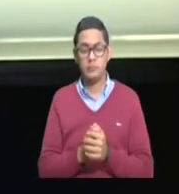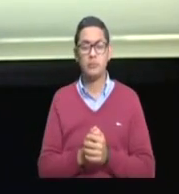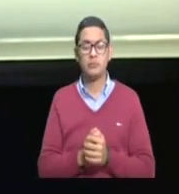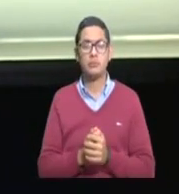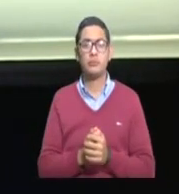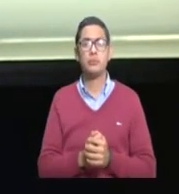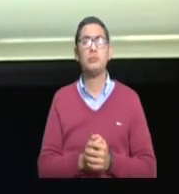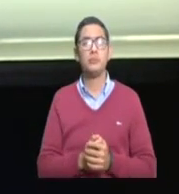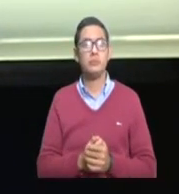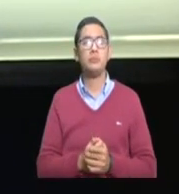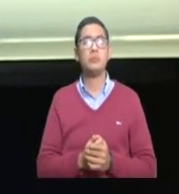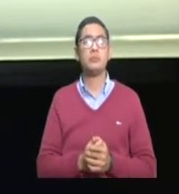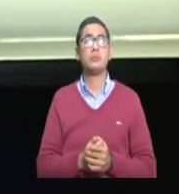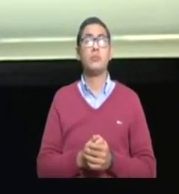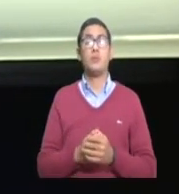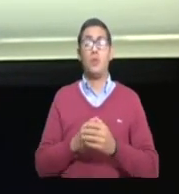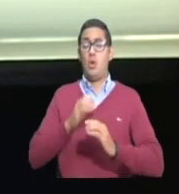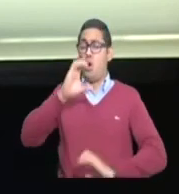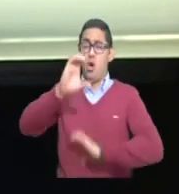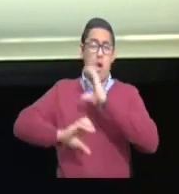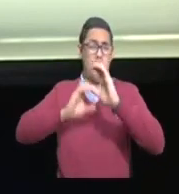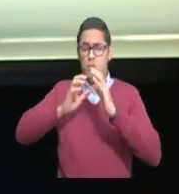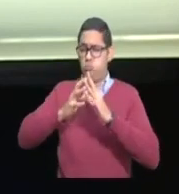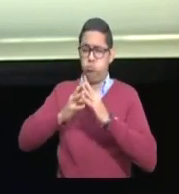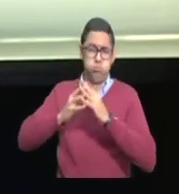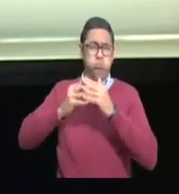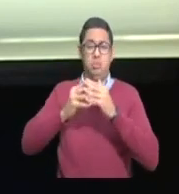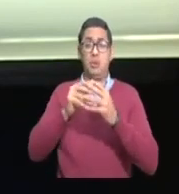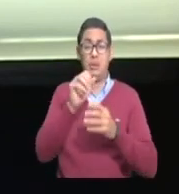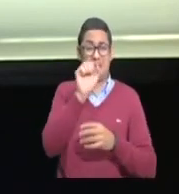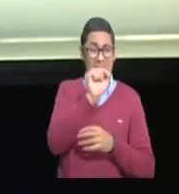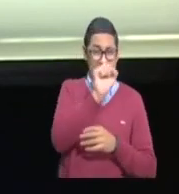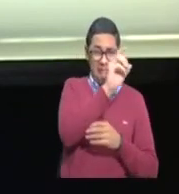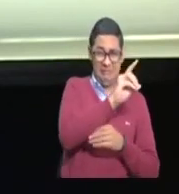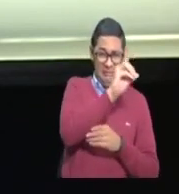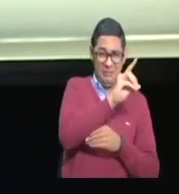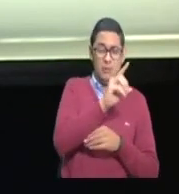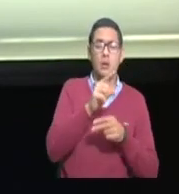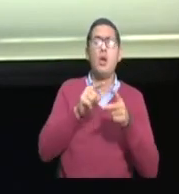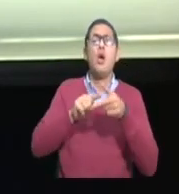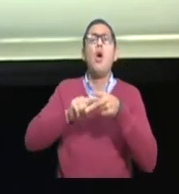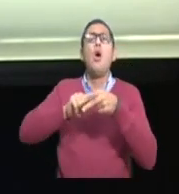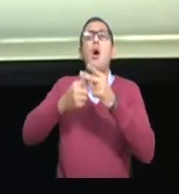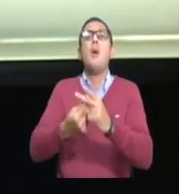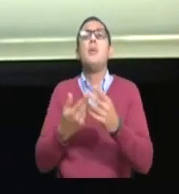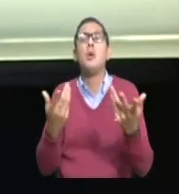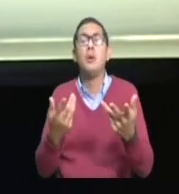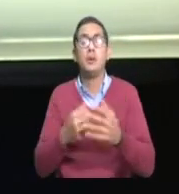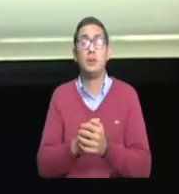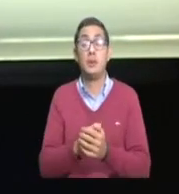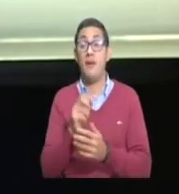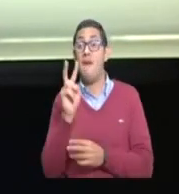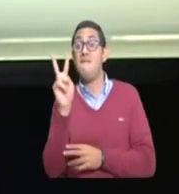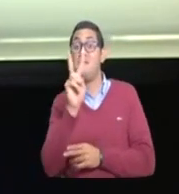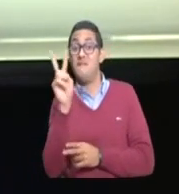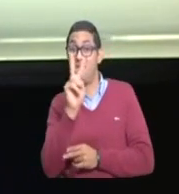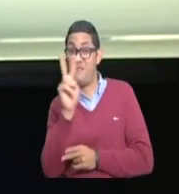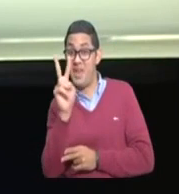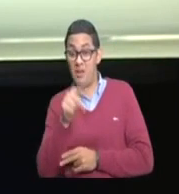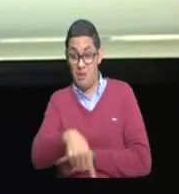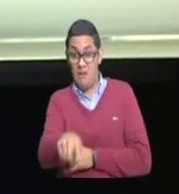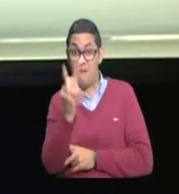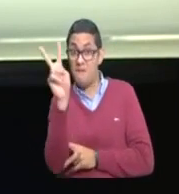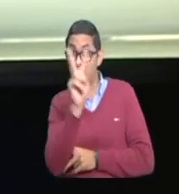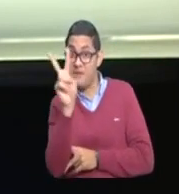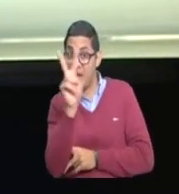toque de queda o la cuarentena total para fin de semana comenzará desde el viernes